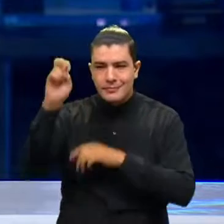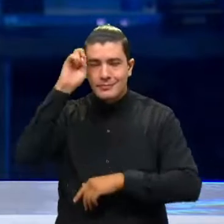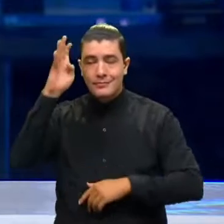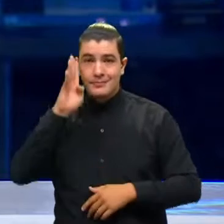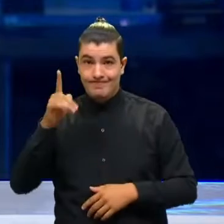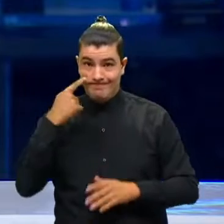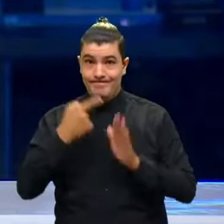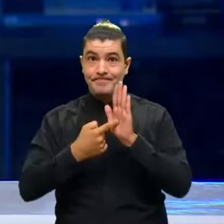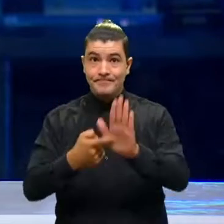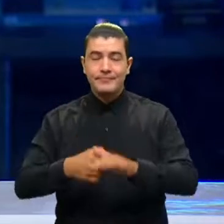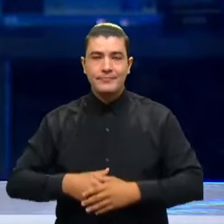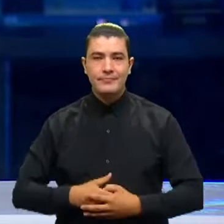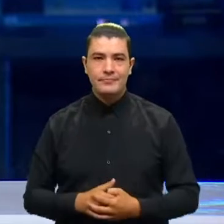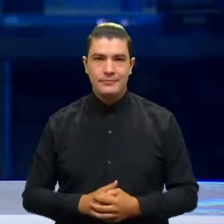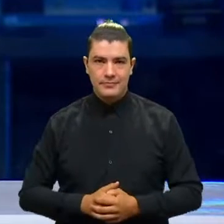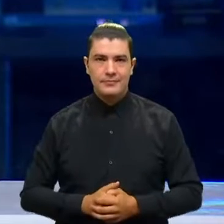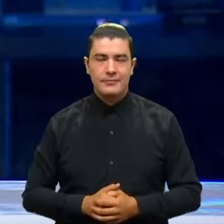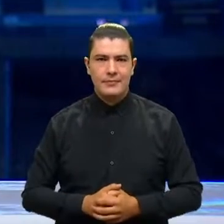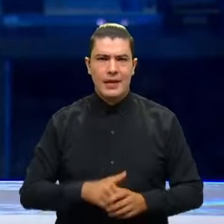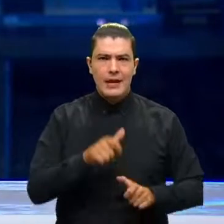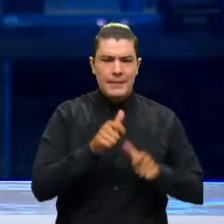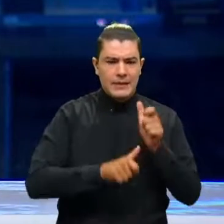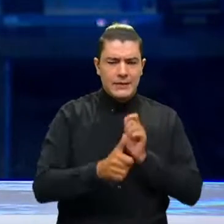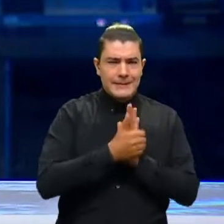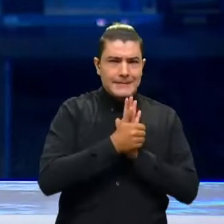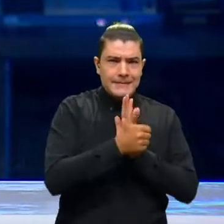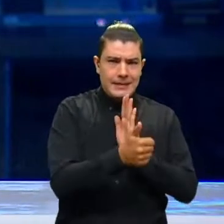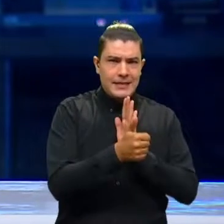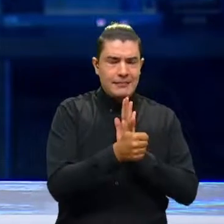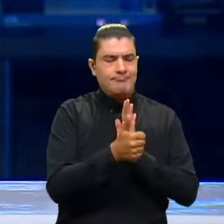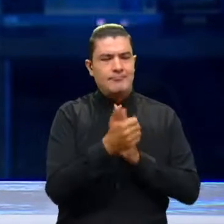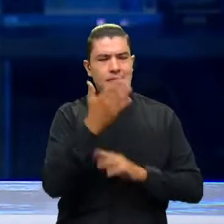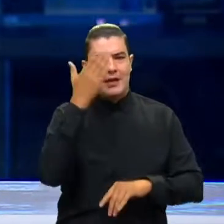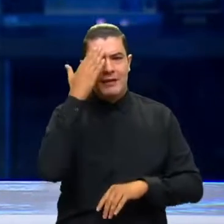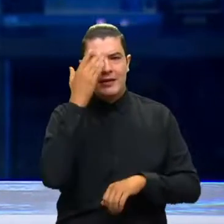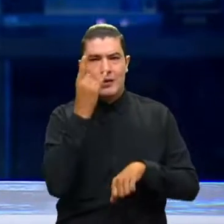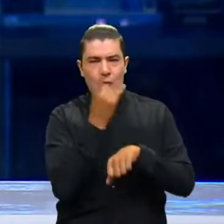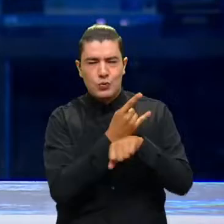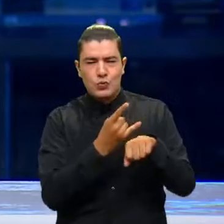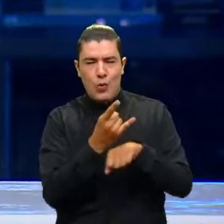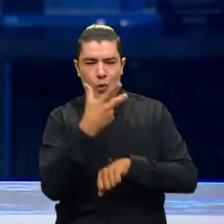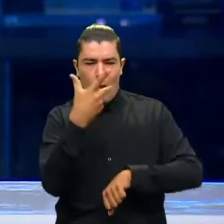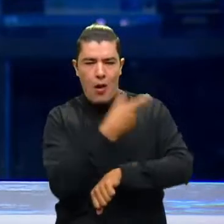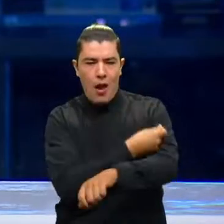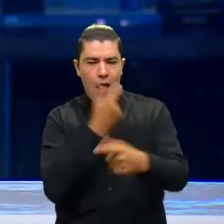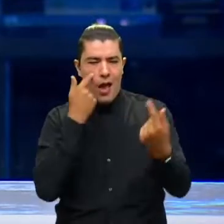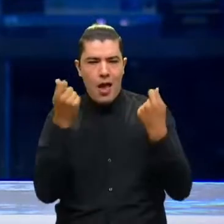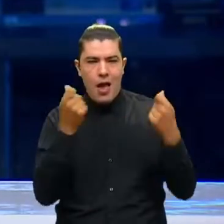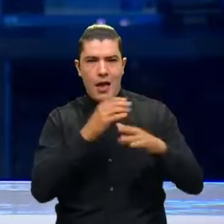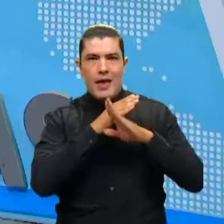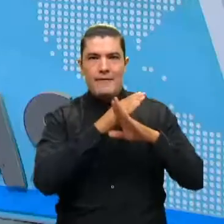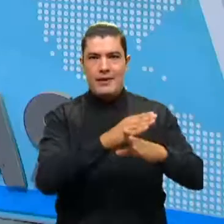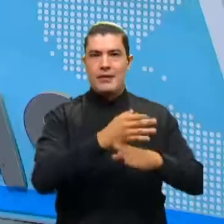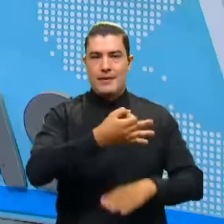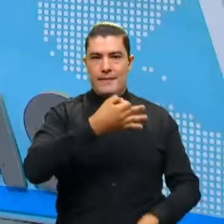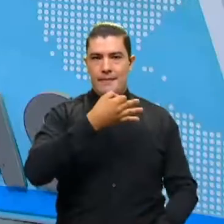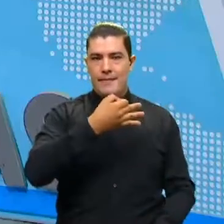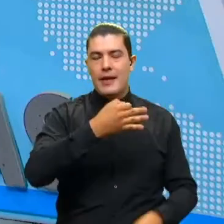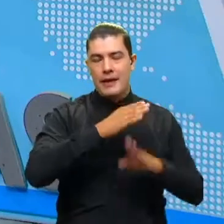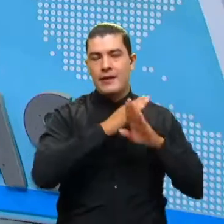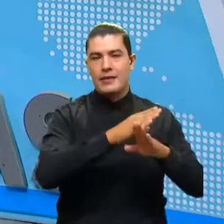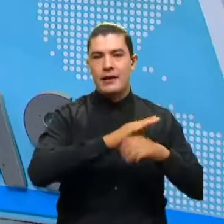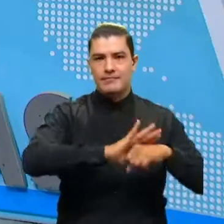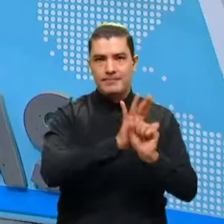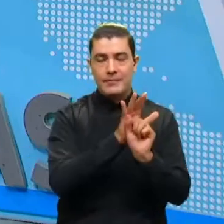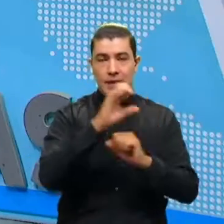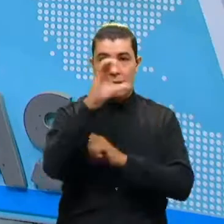que expertos debatieron sobre las indicaciones y controversias del uso de antivirales para manejar el COVID-19 en Colombia. Por